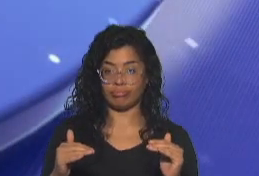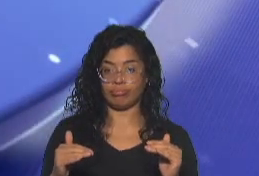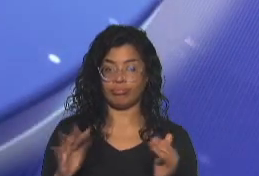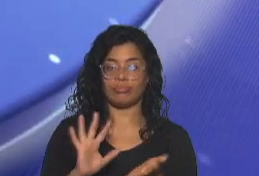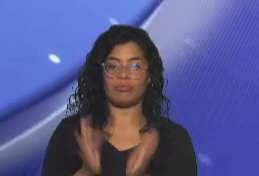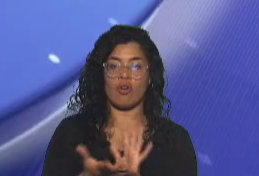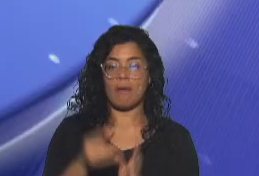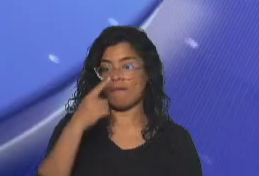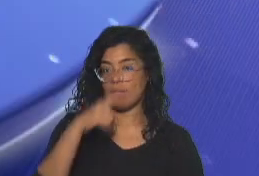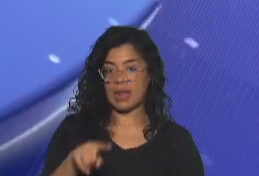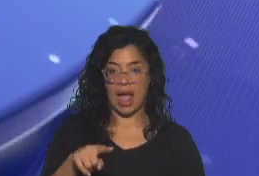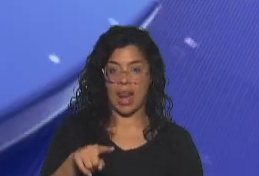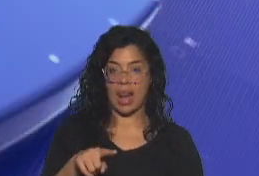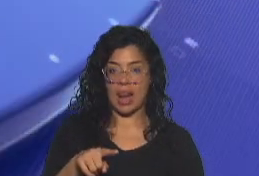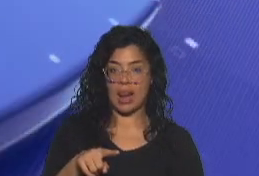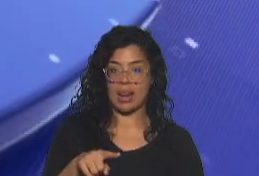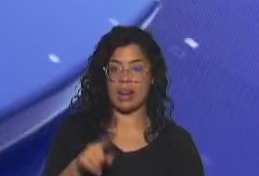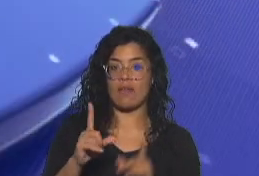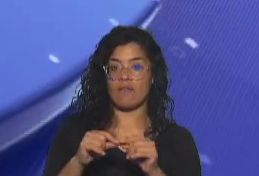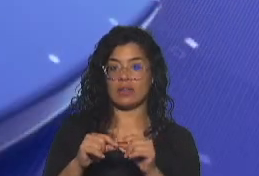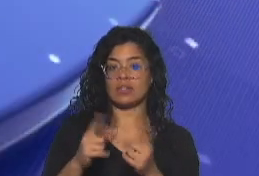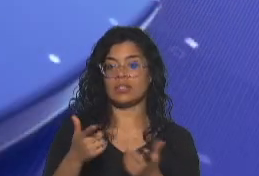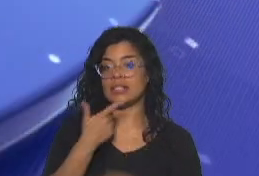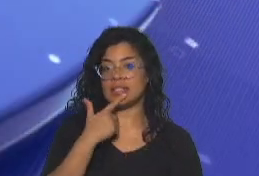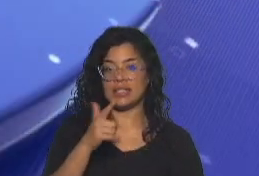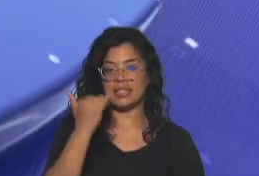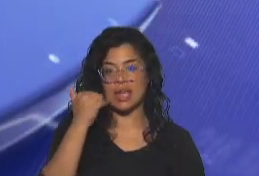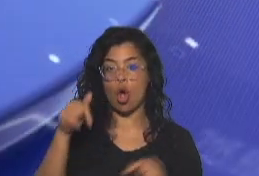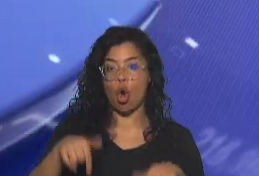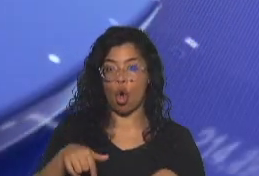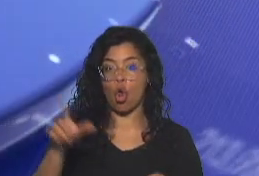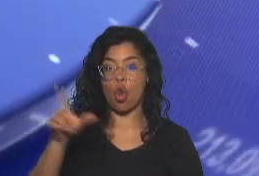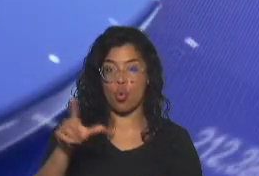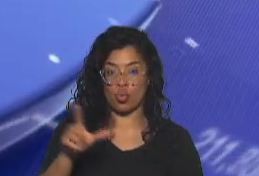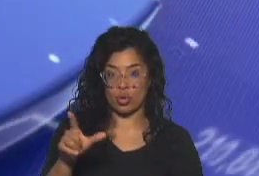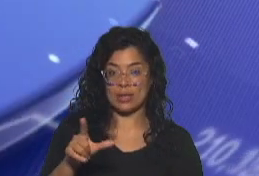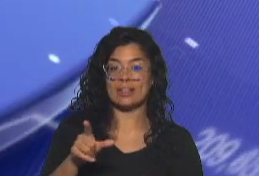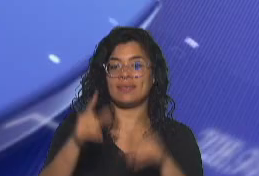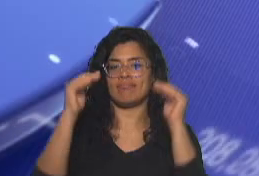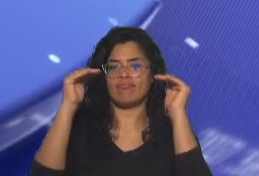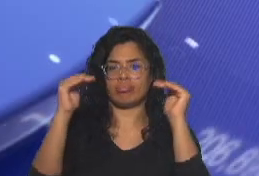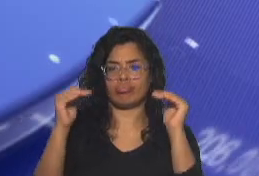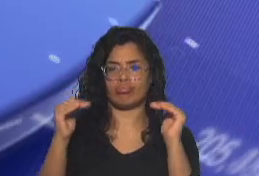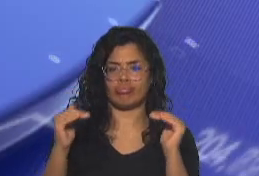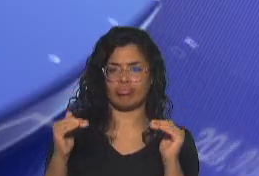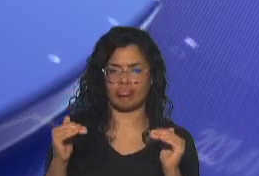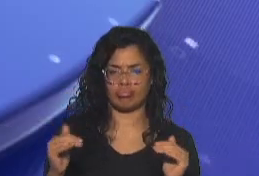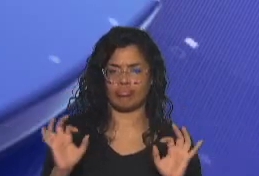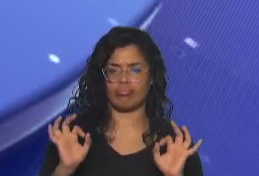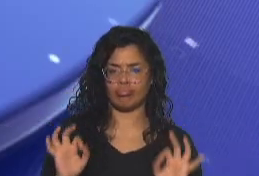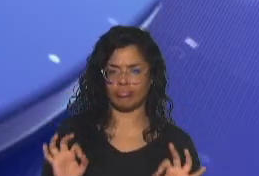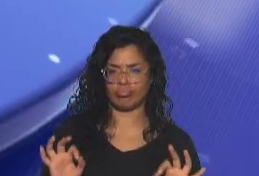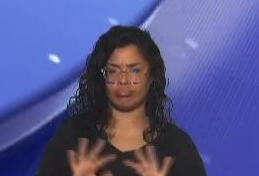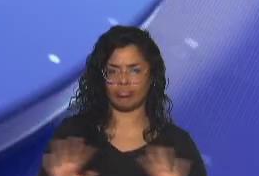esta fecha 17. Hoy lunes con Barraca Central, Independiente Rivadavia de Mendoza, Banfield Estudiantes, de Defensa y Justicia, Rosario Central,